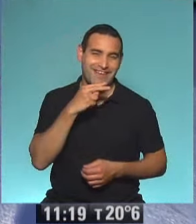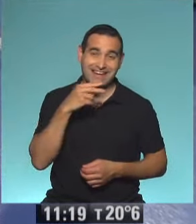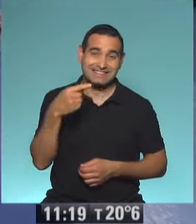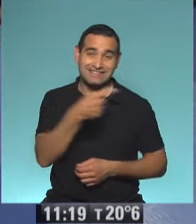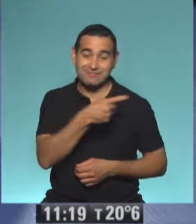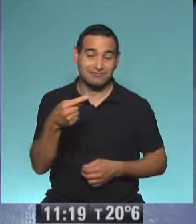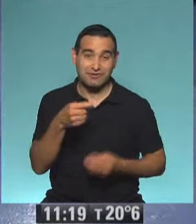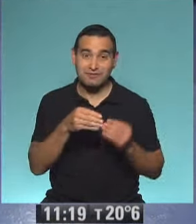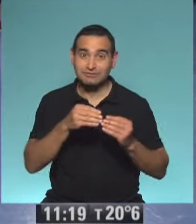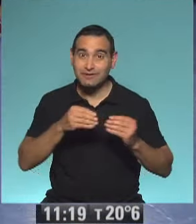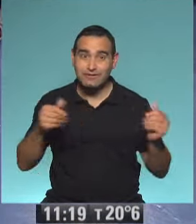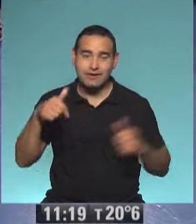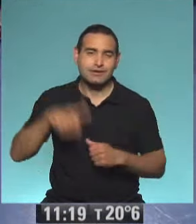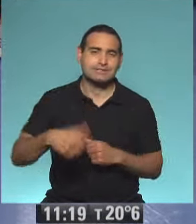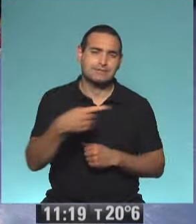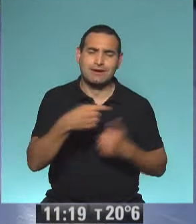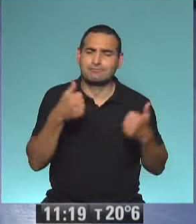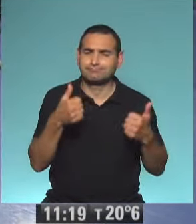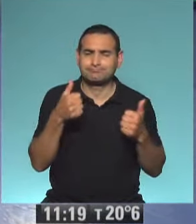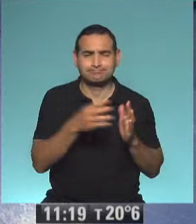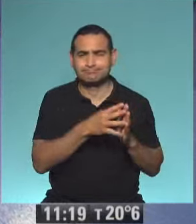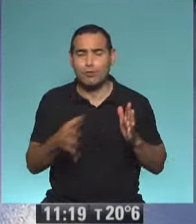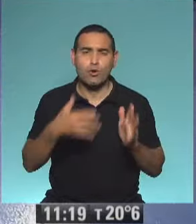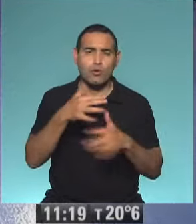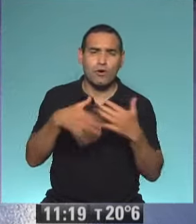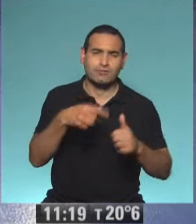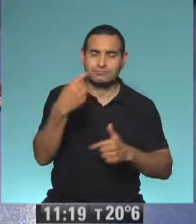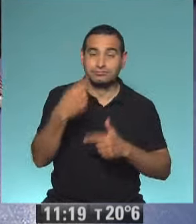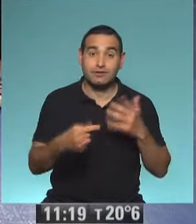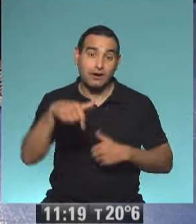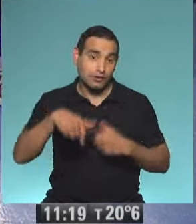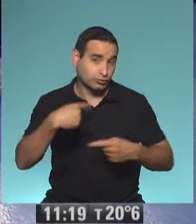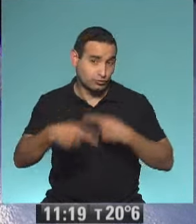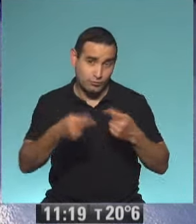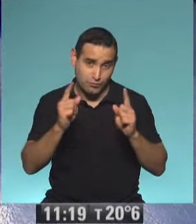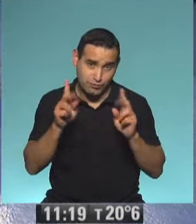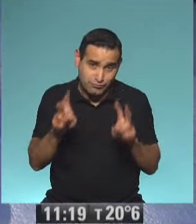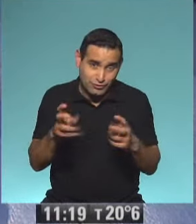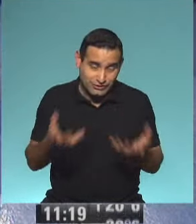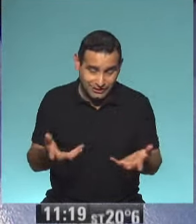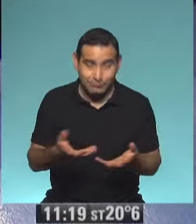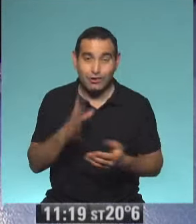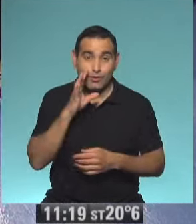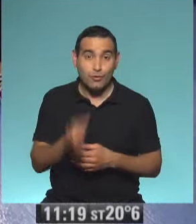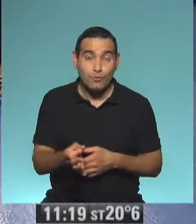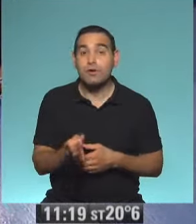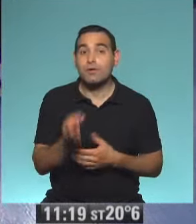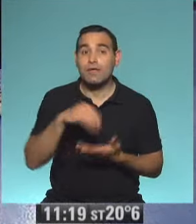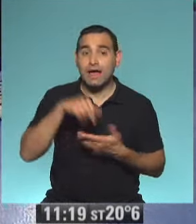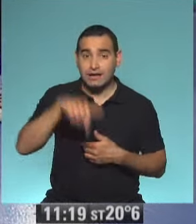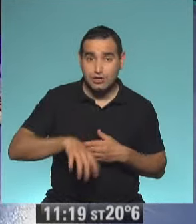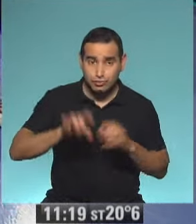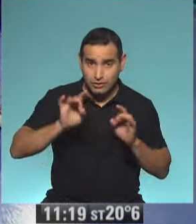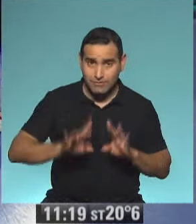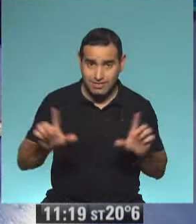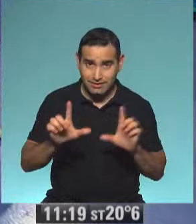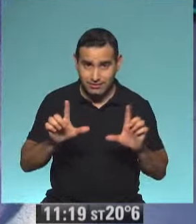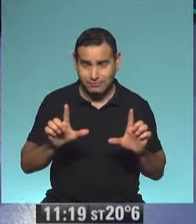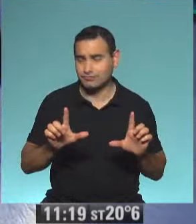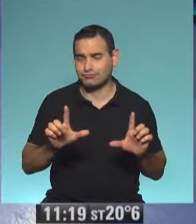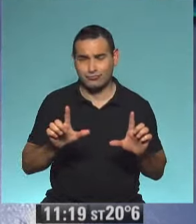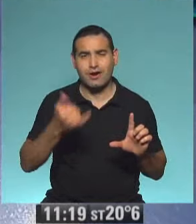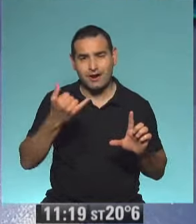Terminando la semana. Y tenemos una semana buenísima. Estuvimos con juegos y juguetes y seguimos con eso, por supuesto. Y no solo estamos aquí en esta pantalla.